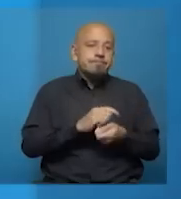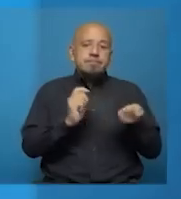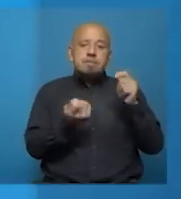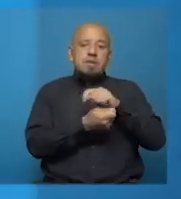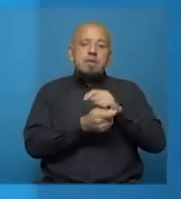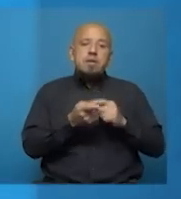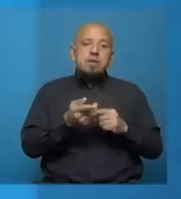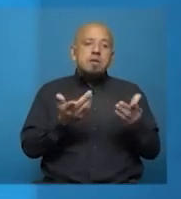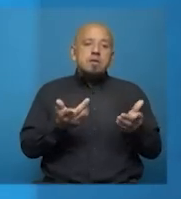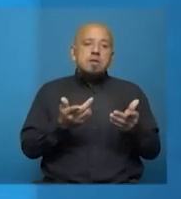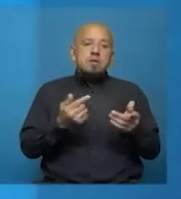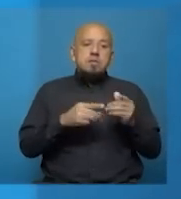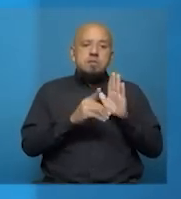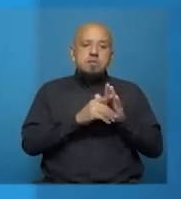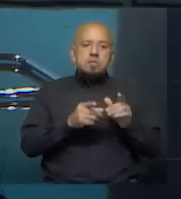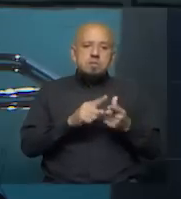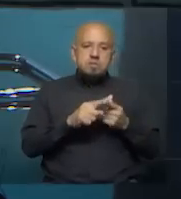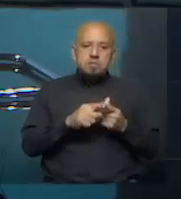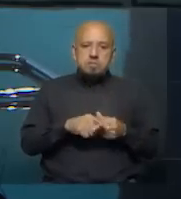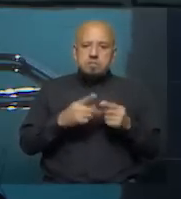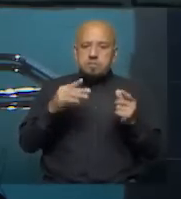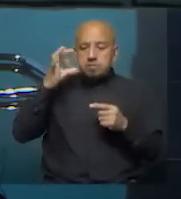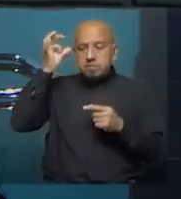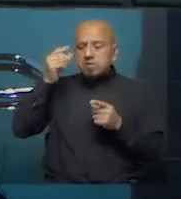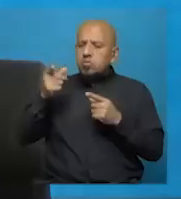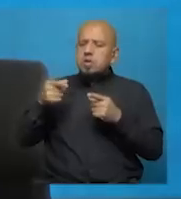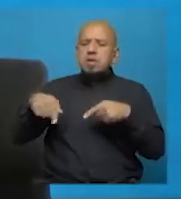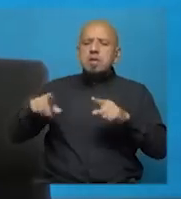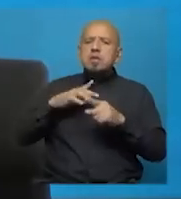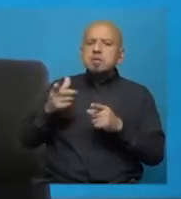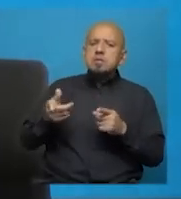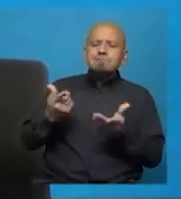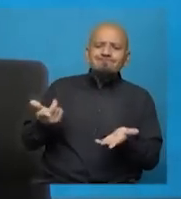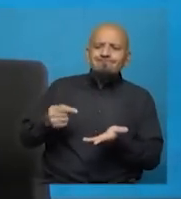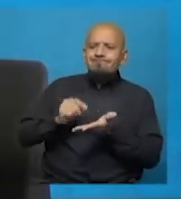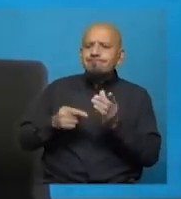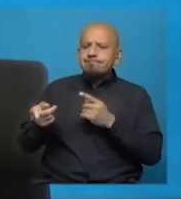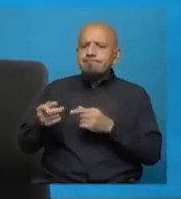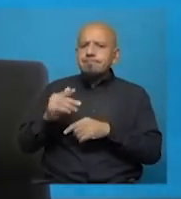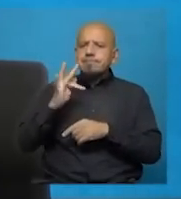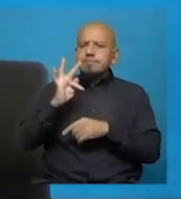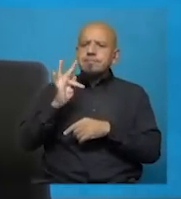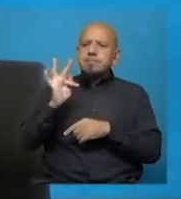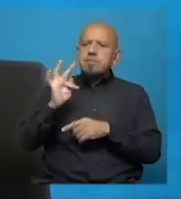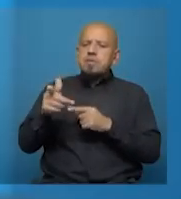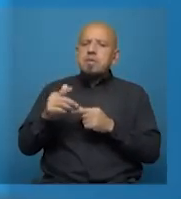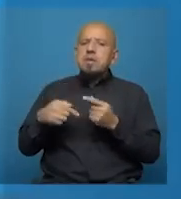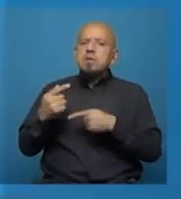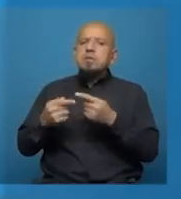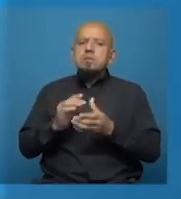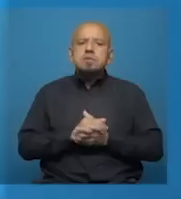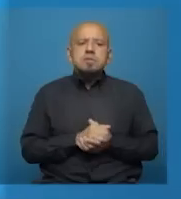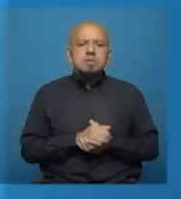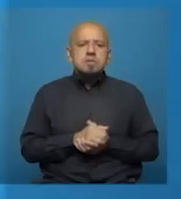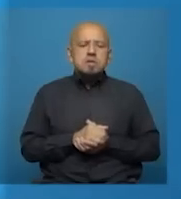dato fuerte. Y usted, como senadora que está investigando este tema, ¿no? ¿Le da garantía de que la fiscal Fossati siga trabajando en este caso? Yo